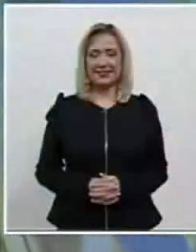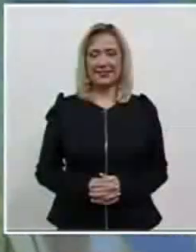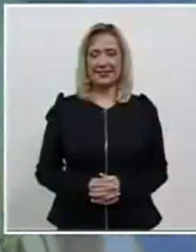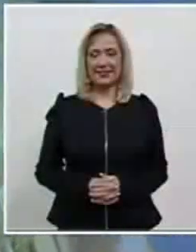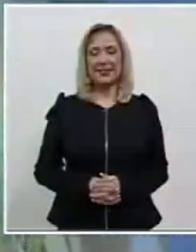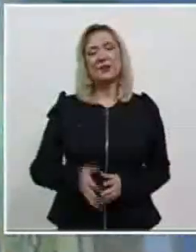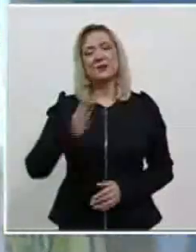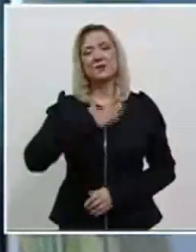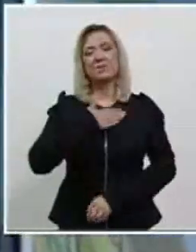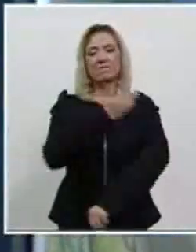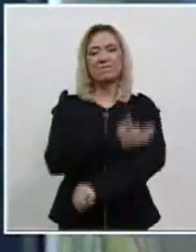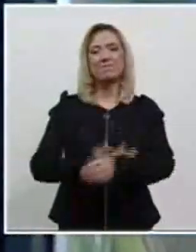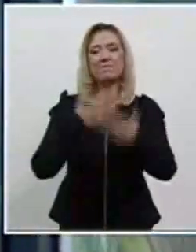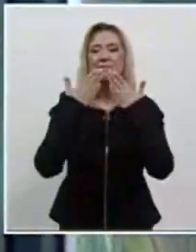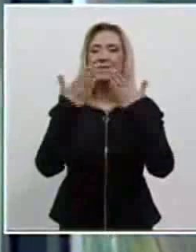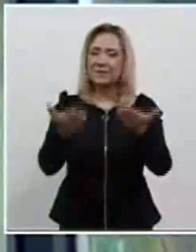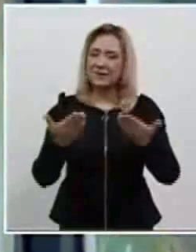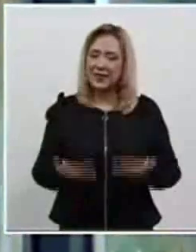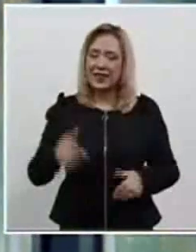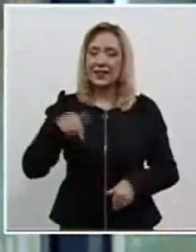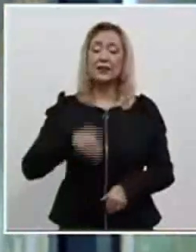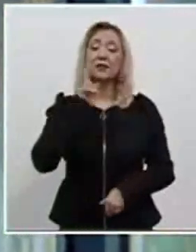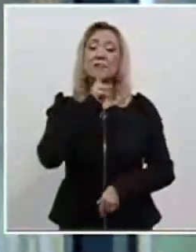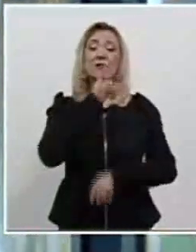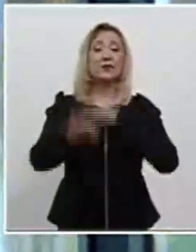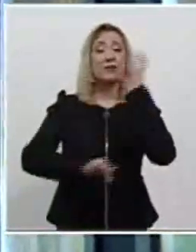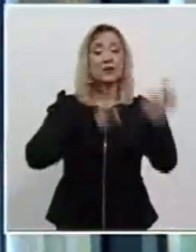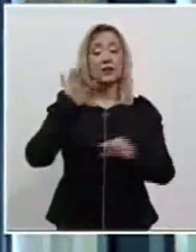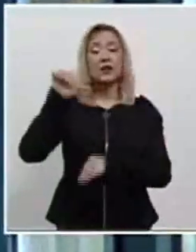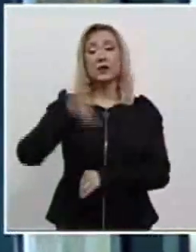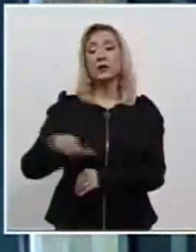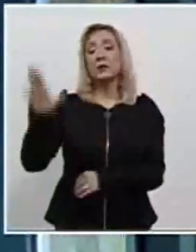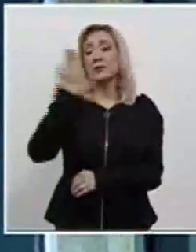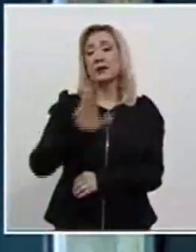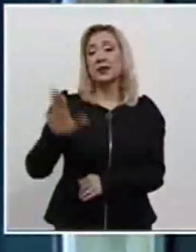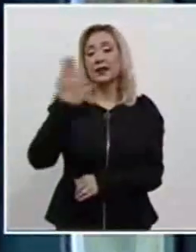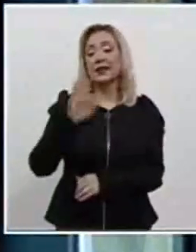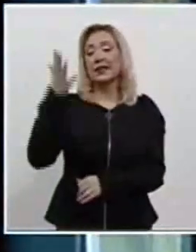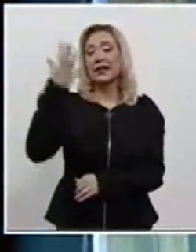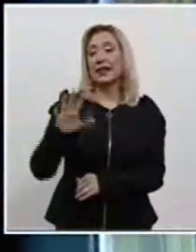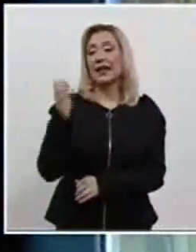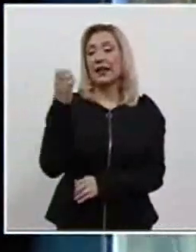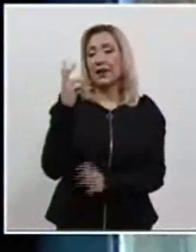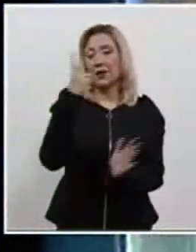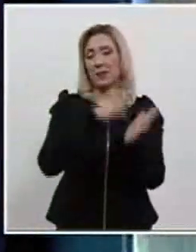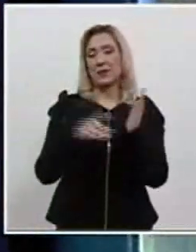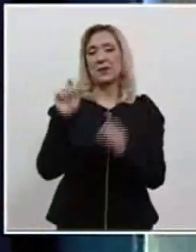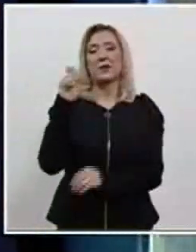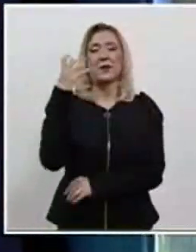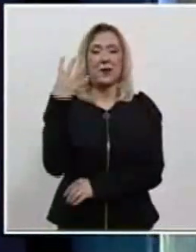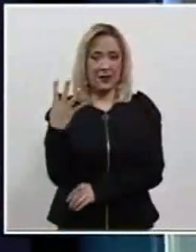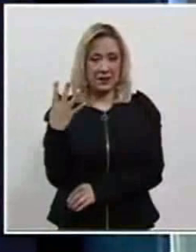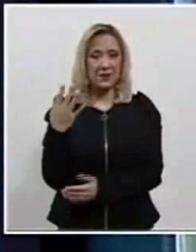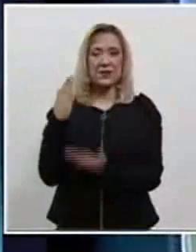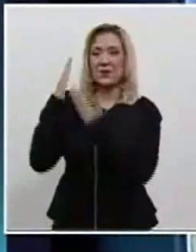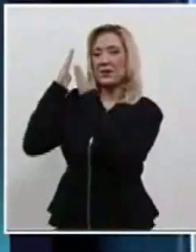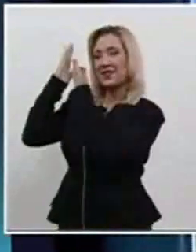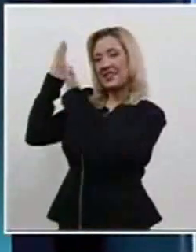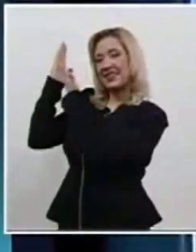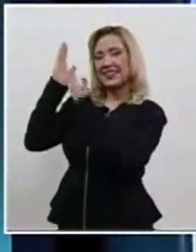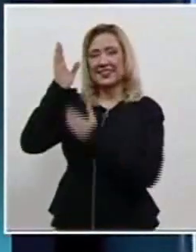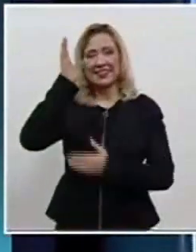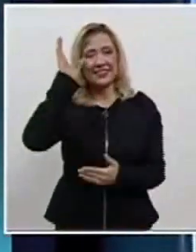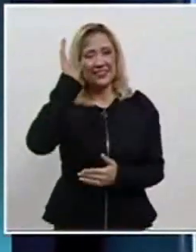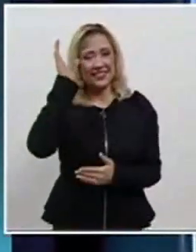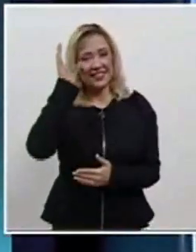Muy buenas tardes, bienvenidos a este corte informativo. Hoy es miércoles 10 de enero de 2024. Soy Citlali Pérez y en los